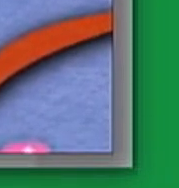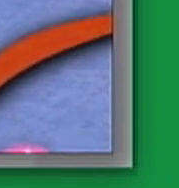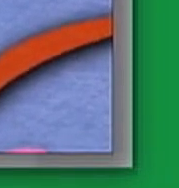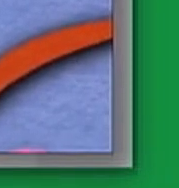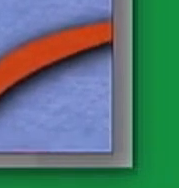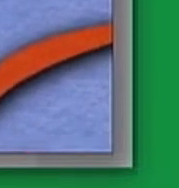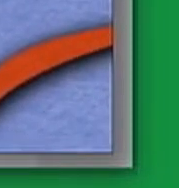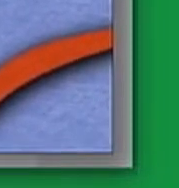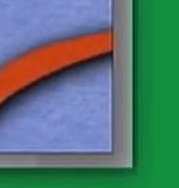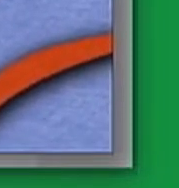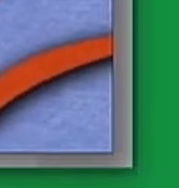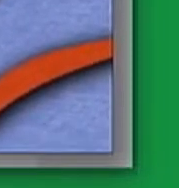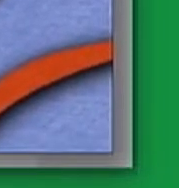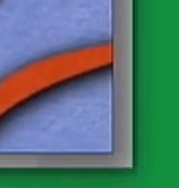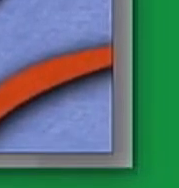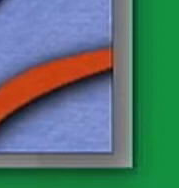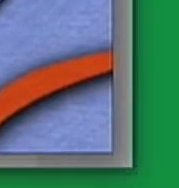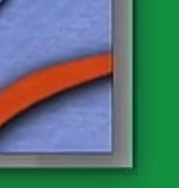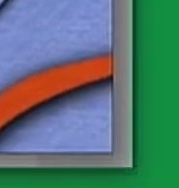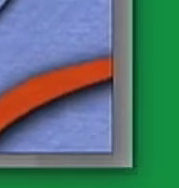¡Gracias! ¡Gracias!